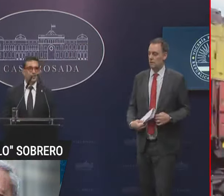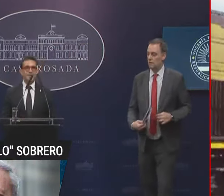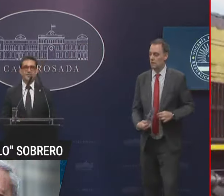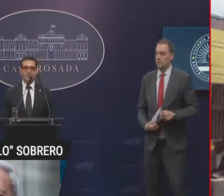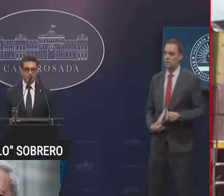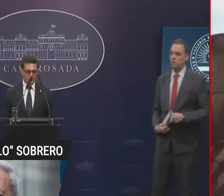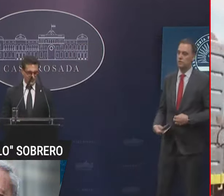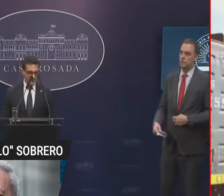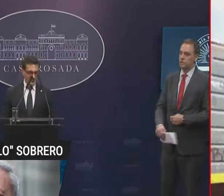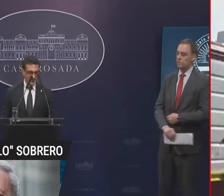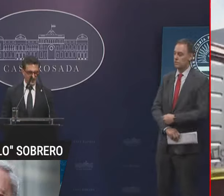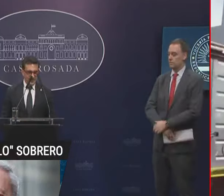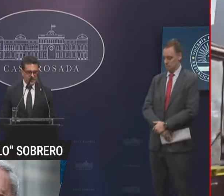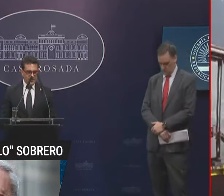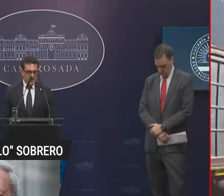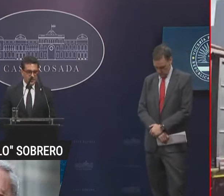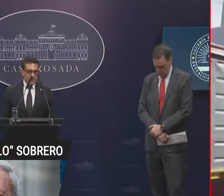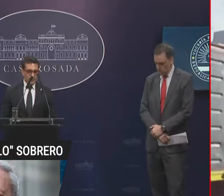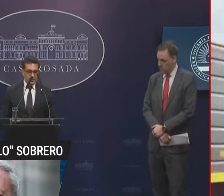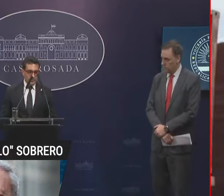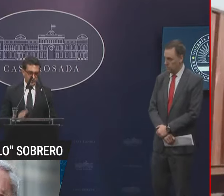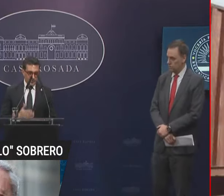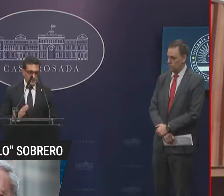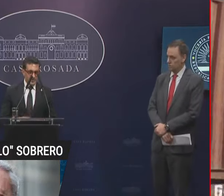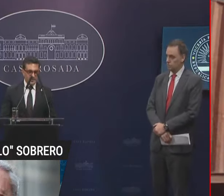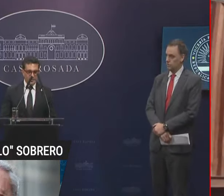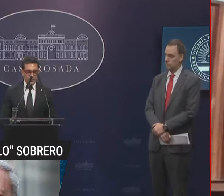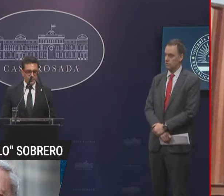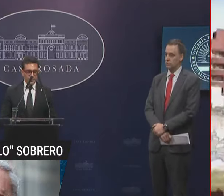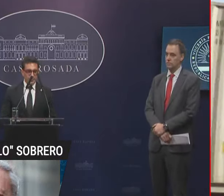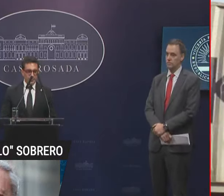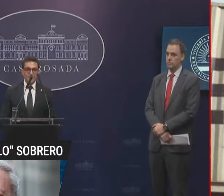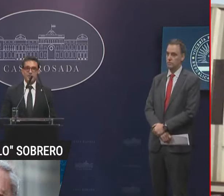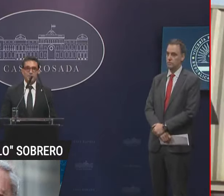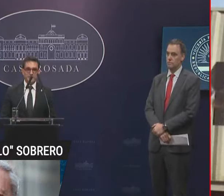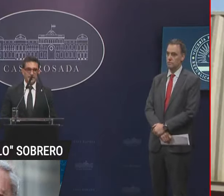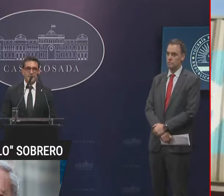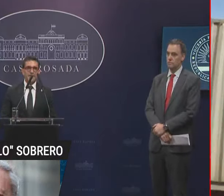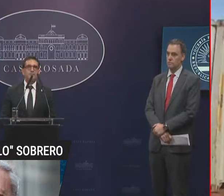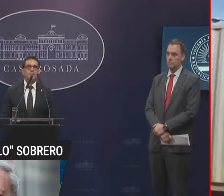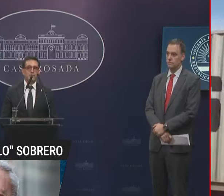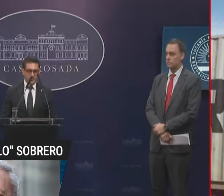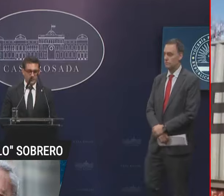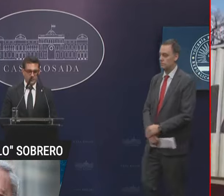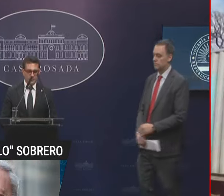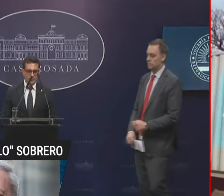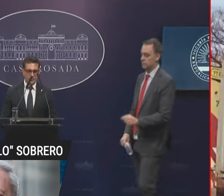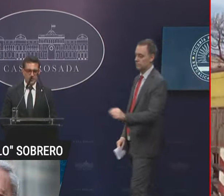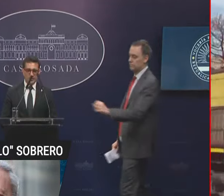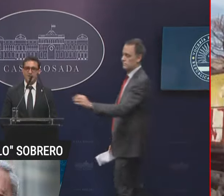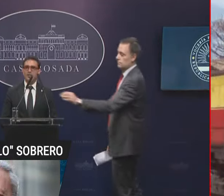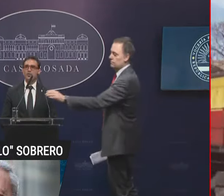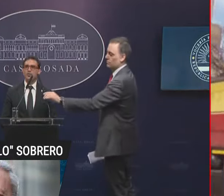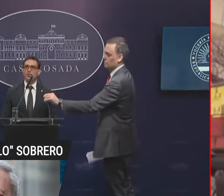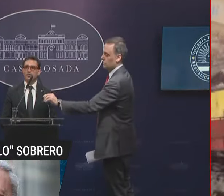de Rosario, ¿no? Es decir, sí, obvio. Pero ahí está el NSA, ¿eh? Claro, está bien. Pero esto no es parte, digamos, de una estrategia, además